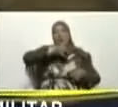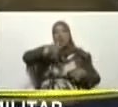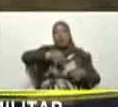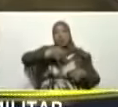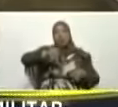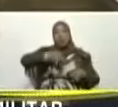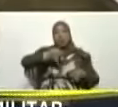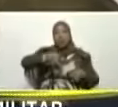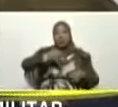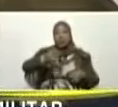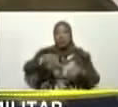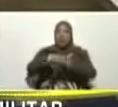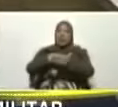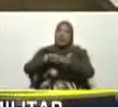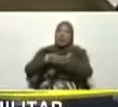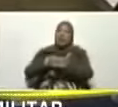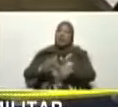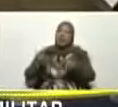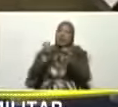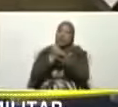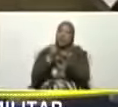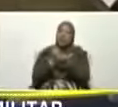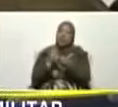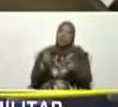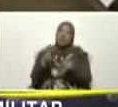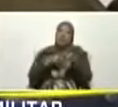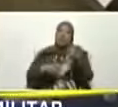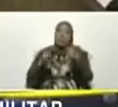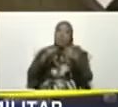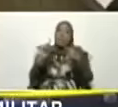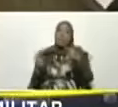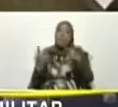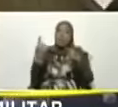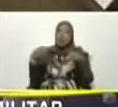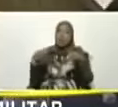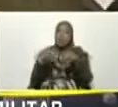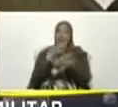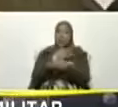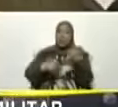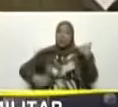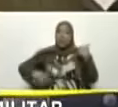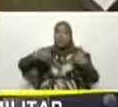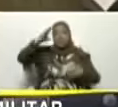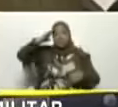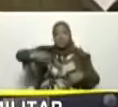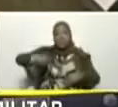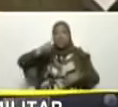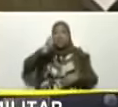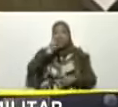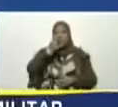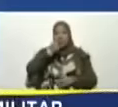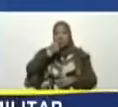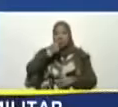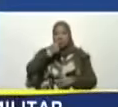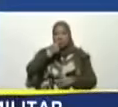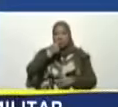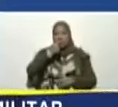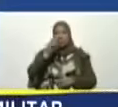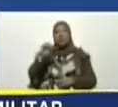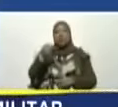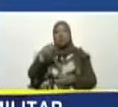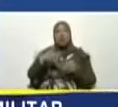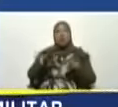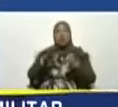tardes. Permiso para recibir la jerarquía de sargento mayor de primera de la Fuerza Armada Nacional Bolivariana. A sargento mayor de primera